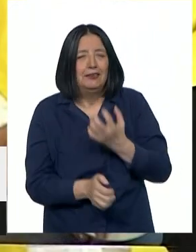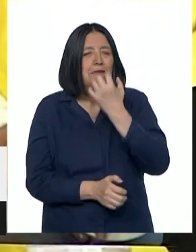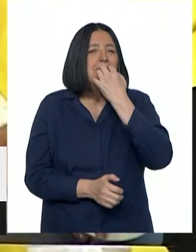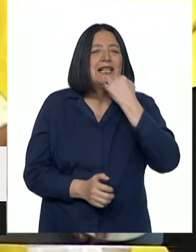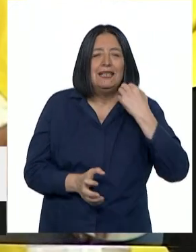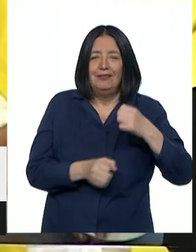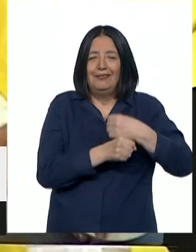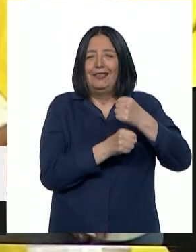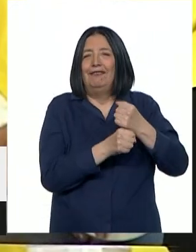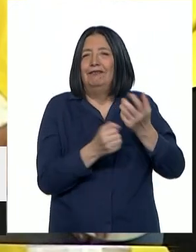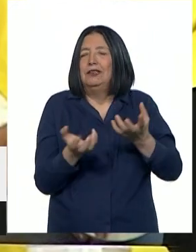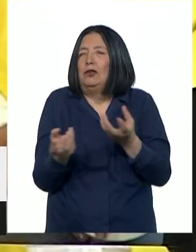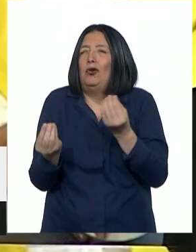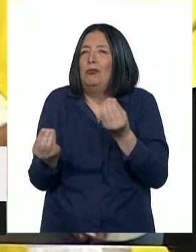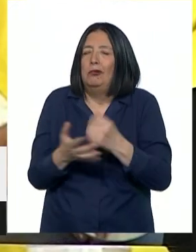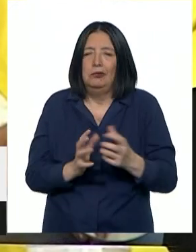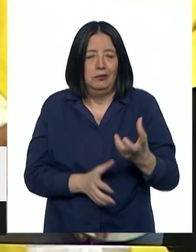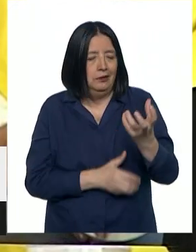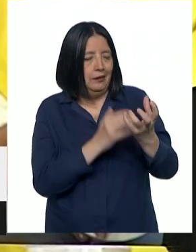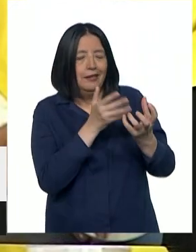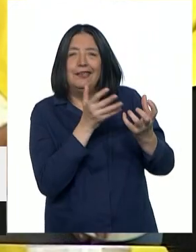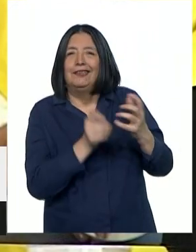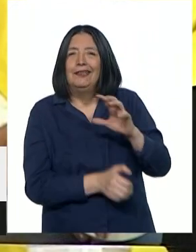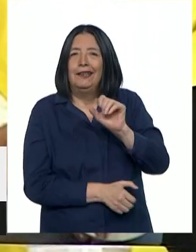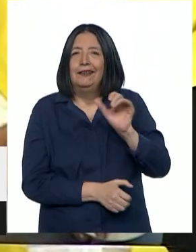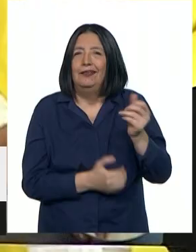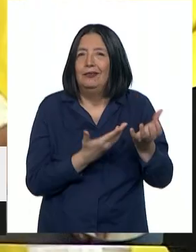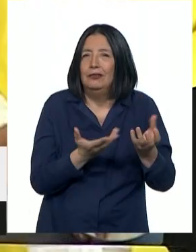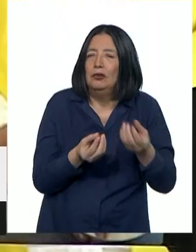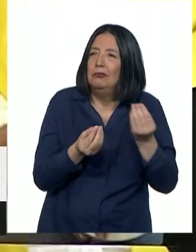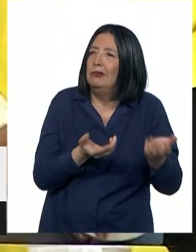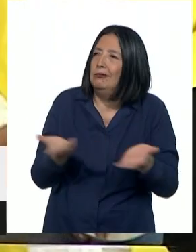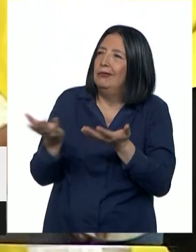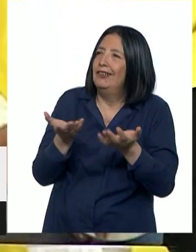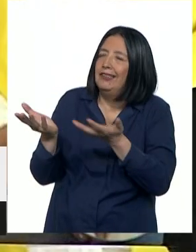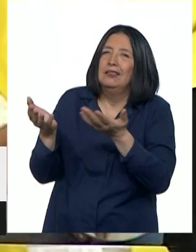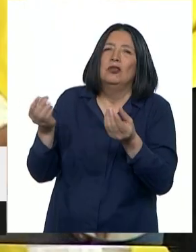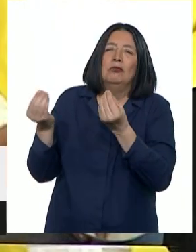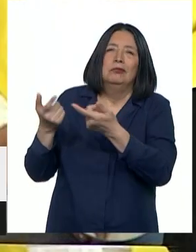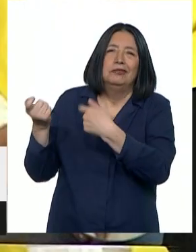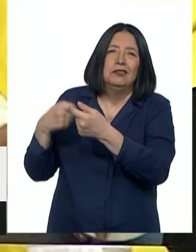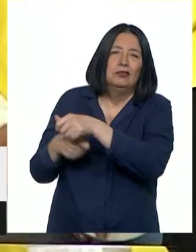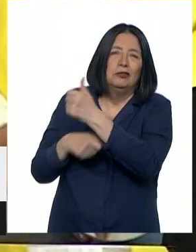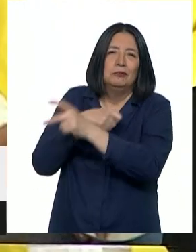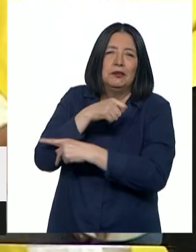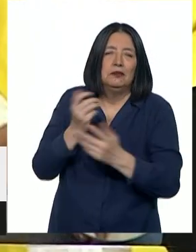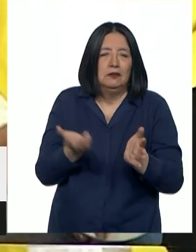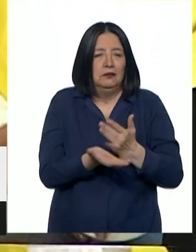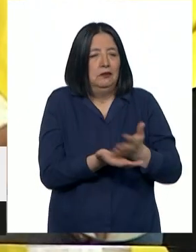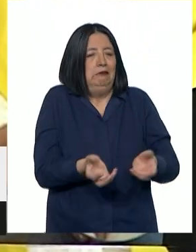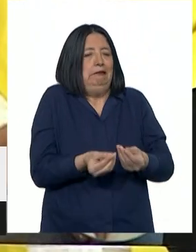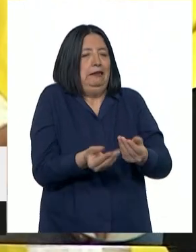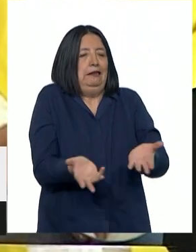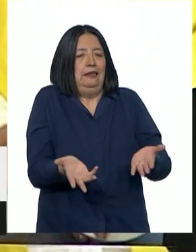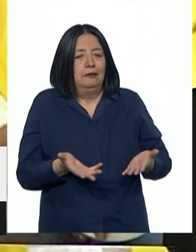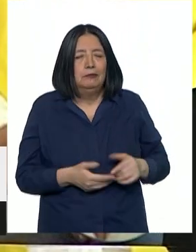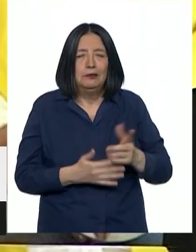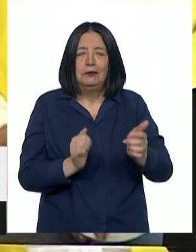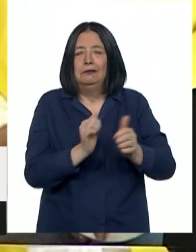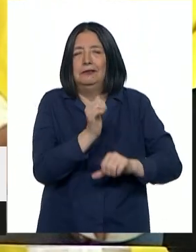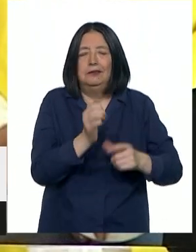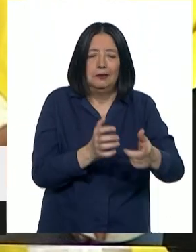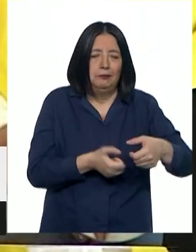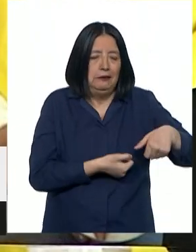café, el cacao? Si es que no generamos tranquilidad para nuestros